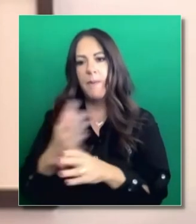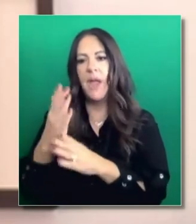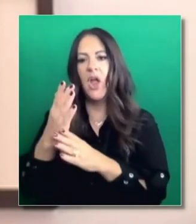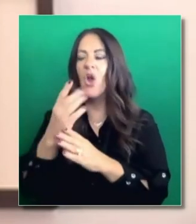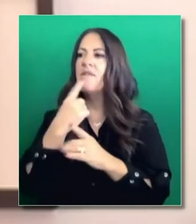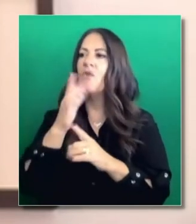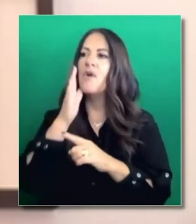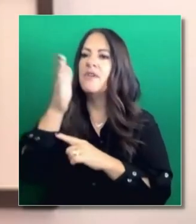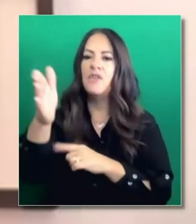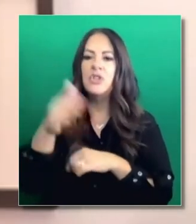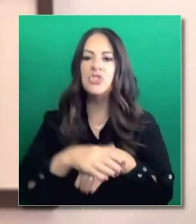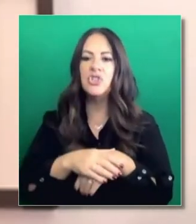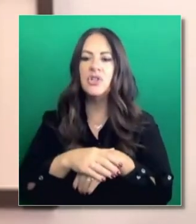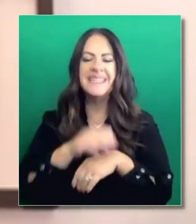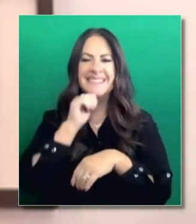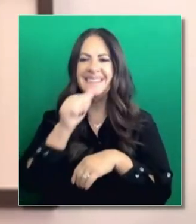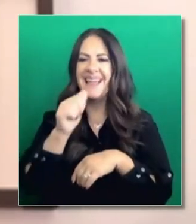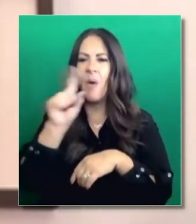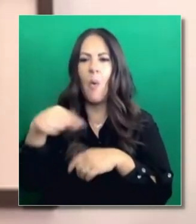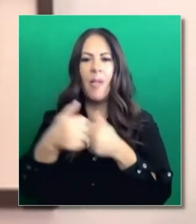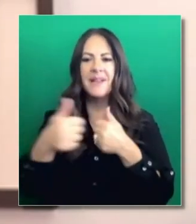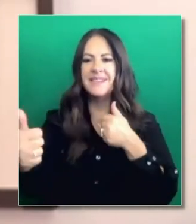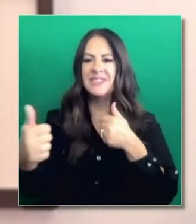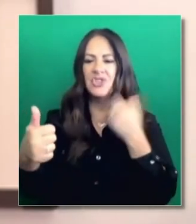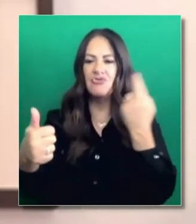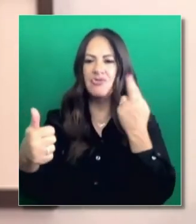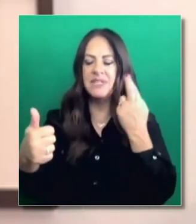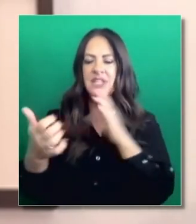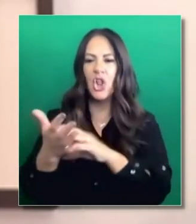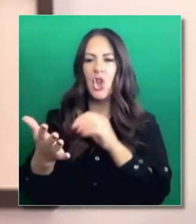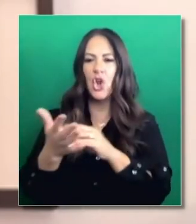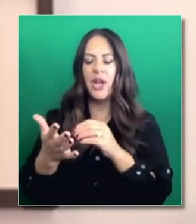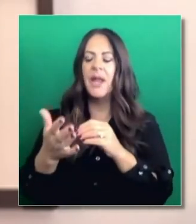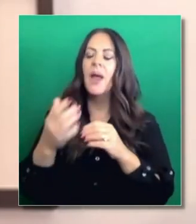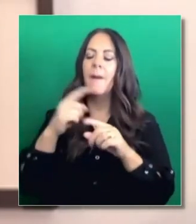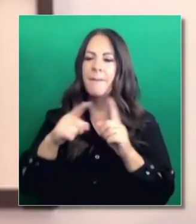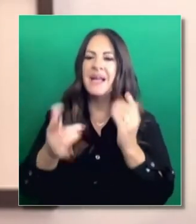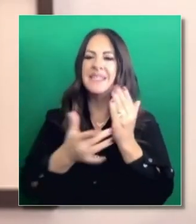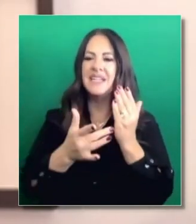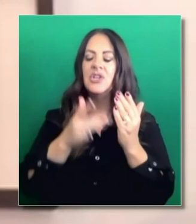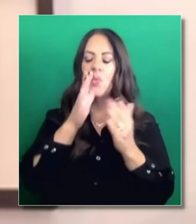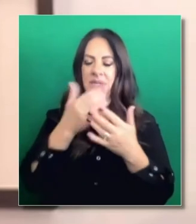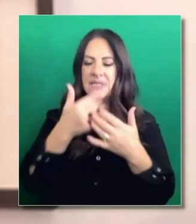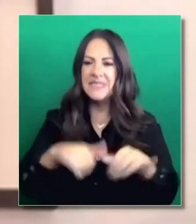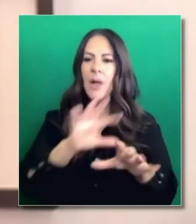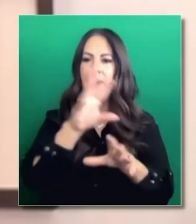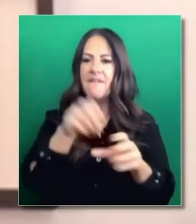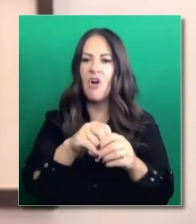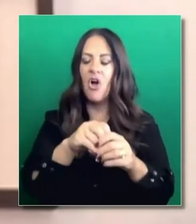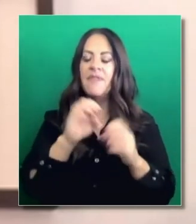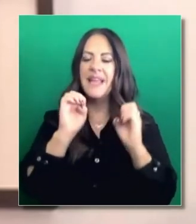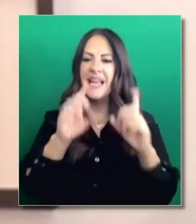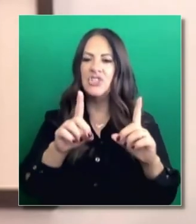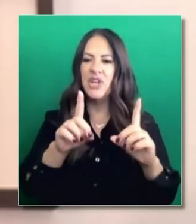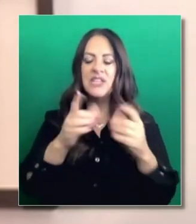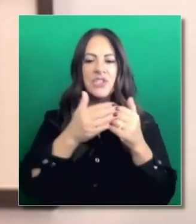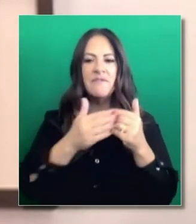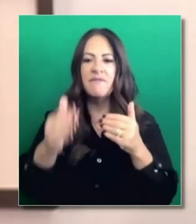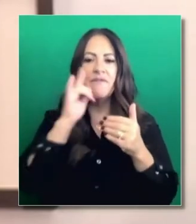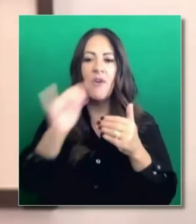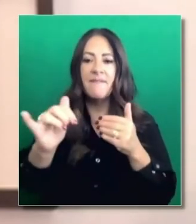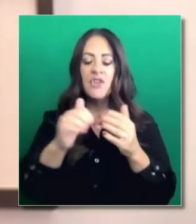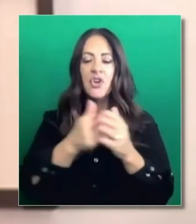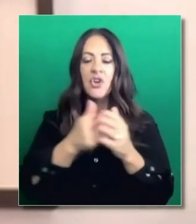futuro. No solamente se trata de aprendizaje a distancia. De modo que haremos muchas cosas, asegurándonos de intervenir con